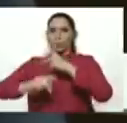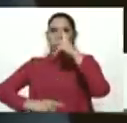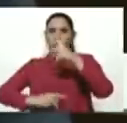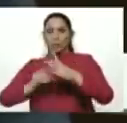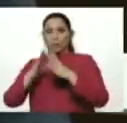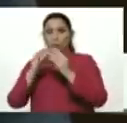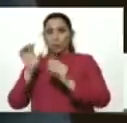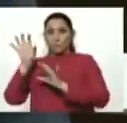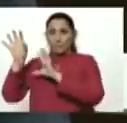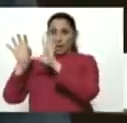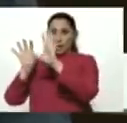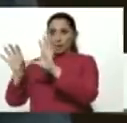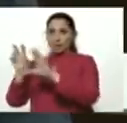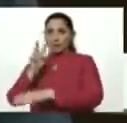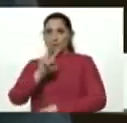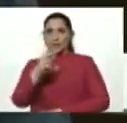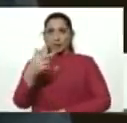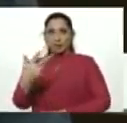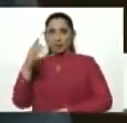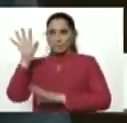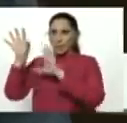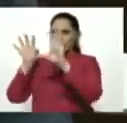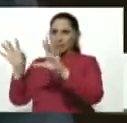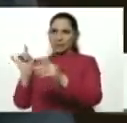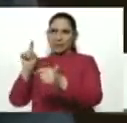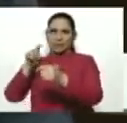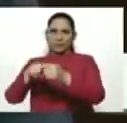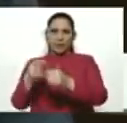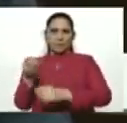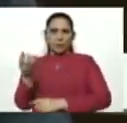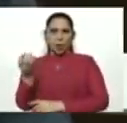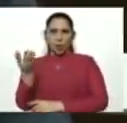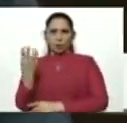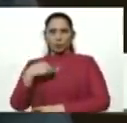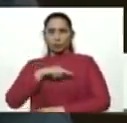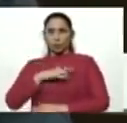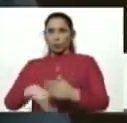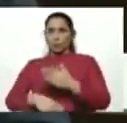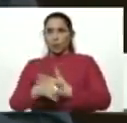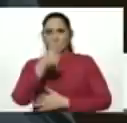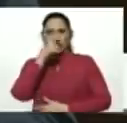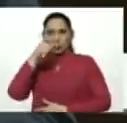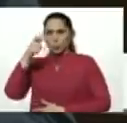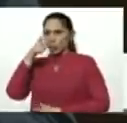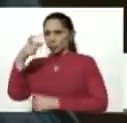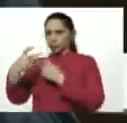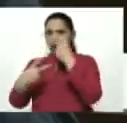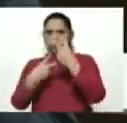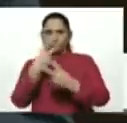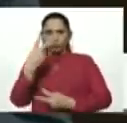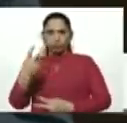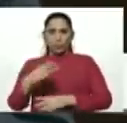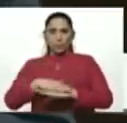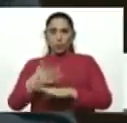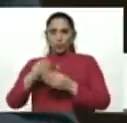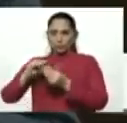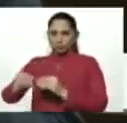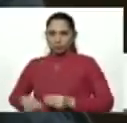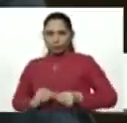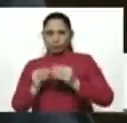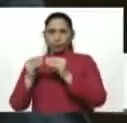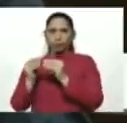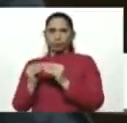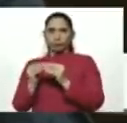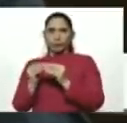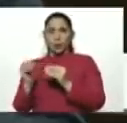todos los países, de los 23 países que conformamos este foro, y vamos a estar monitoreando, porque de la recuperación